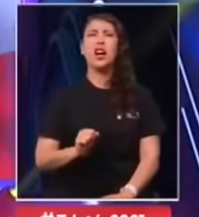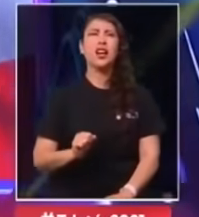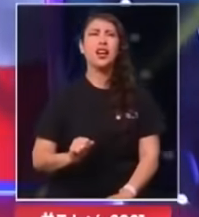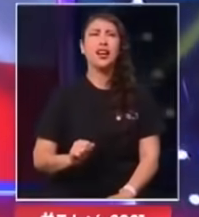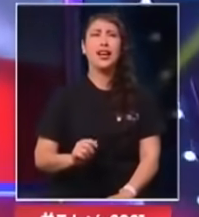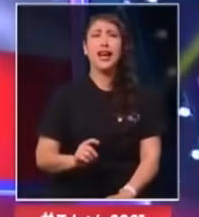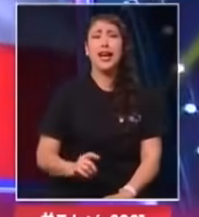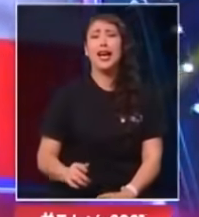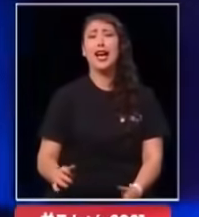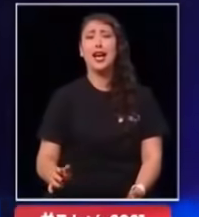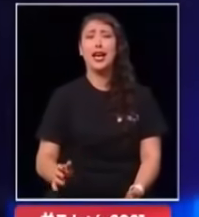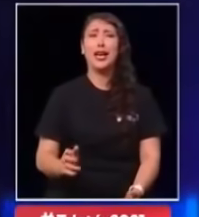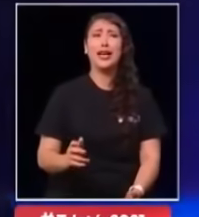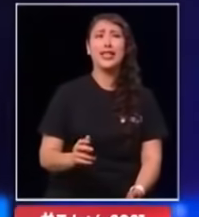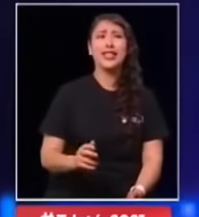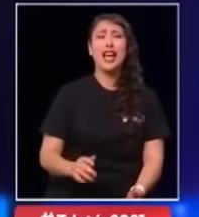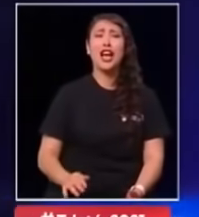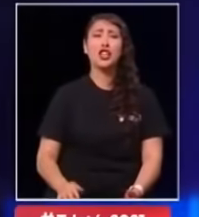Hola.